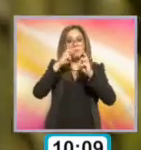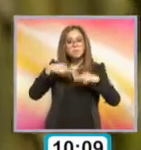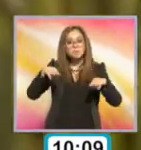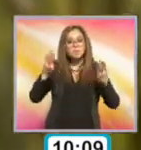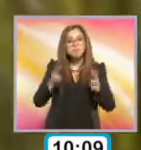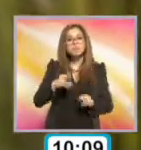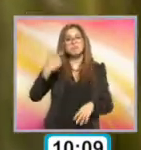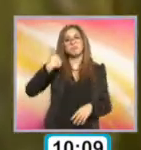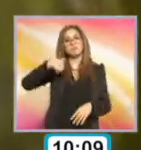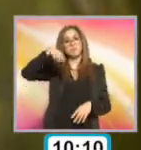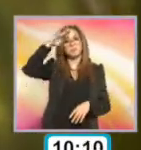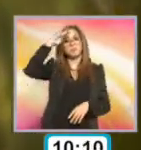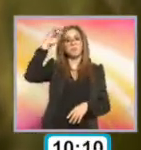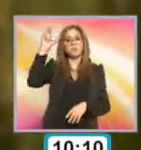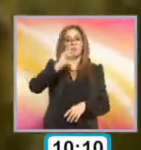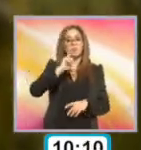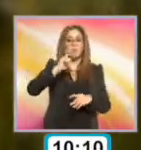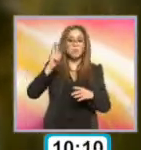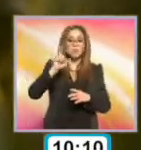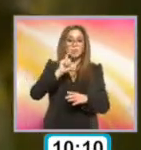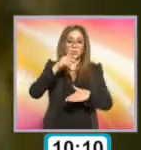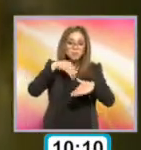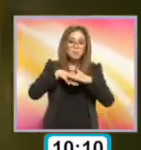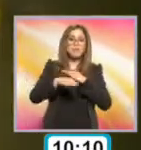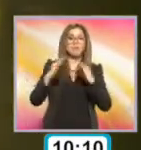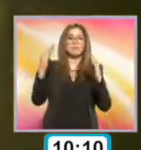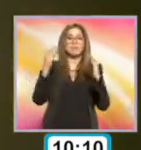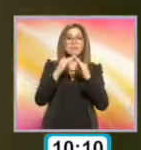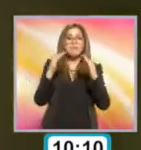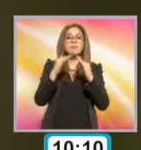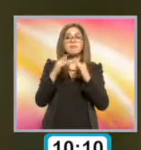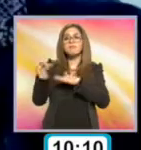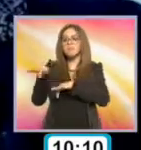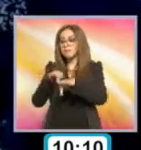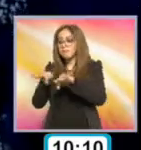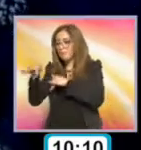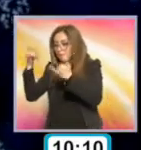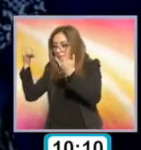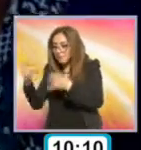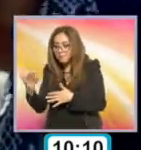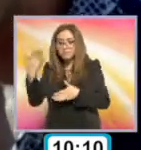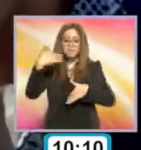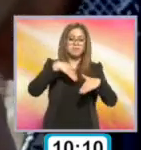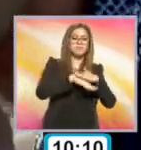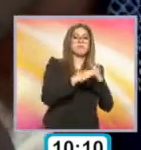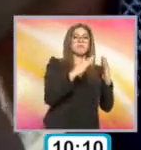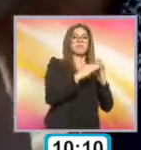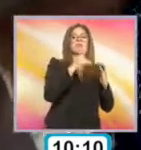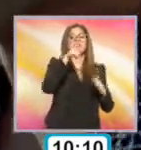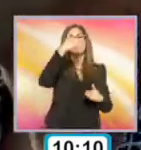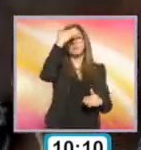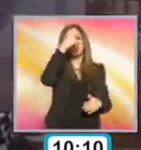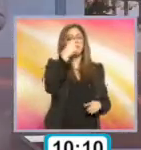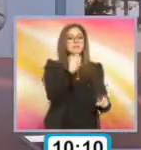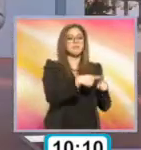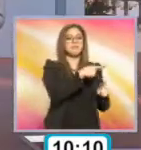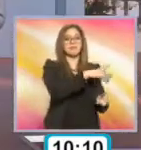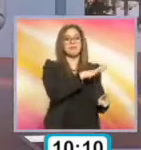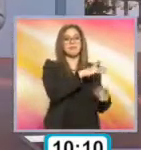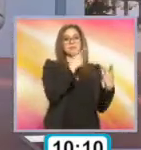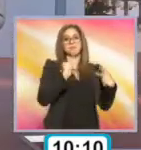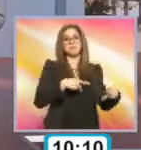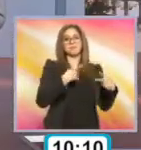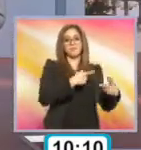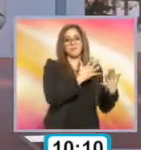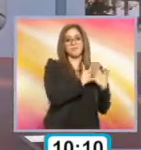del camino, cuando uno llega a su casa después de un día de trabajo, lo mejor es poder saber que tiene a alguien a quien amar. Por supuesto. Seguro que sí.